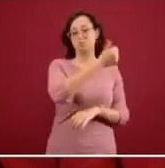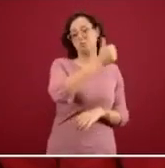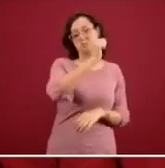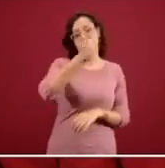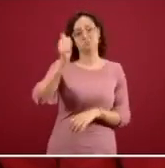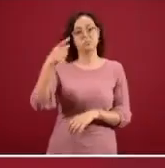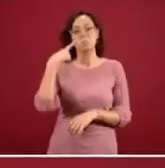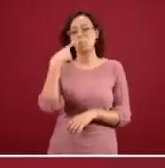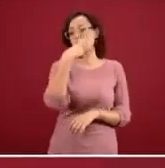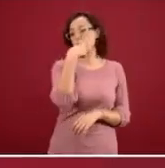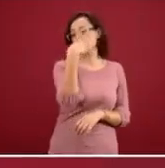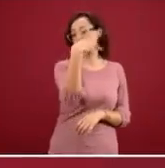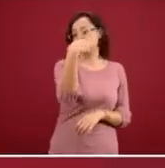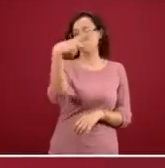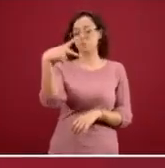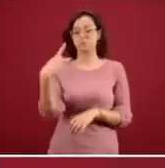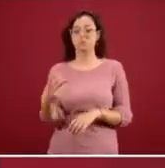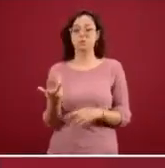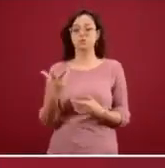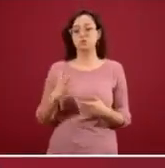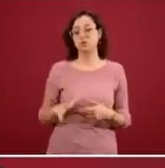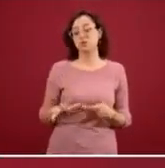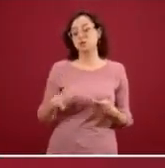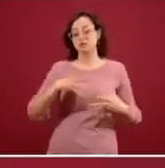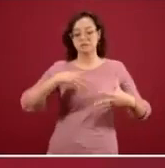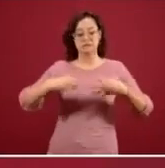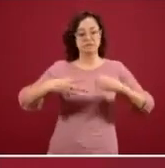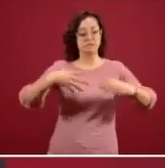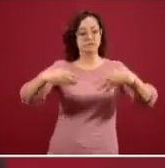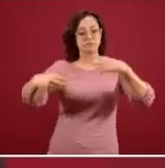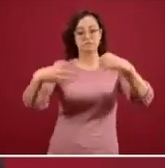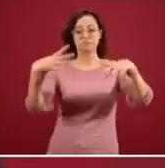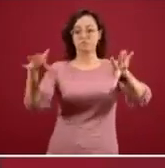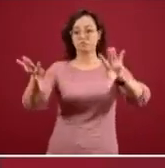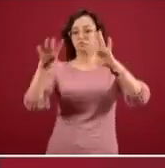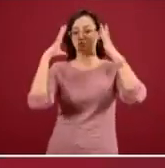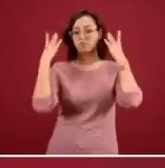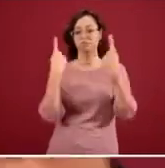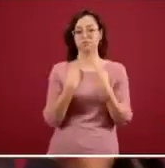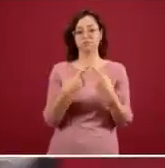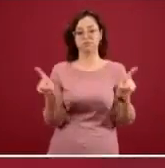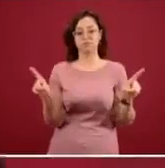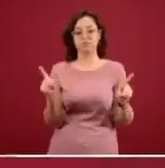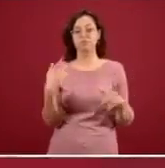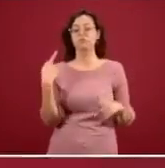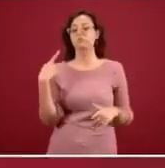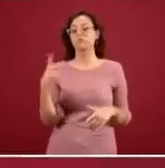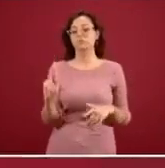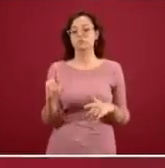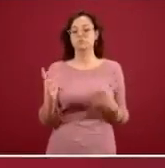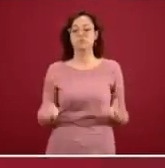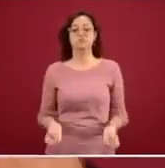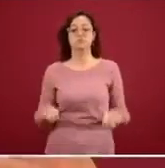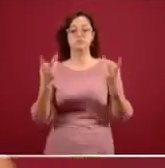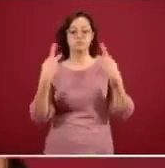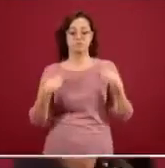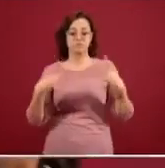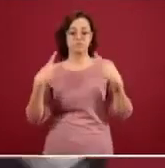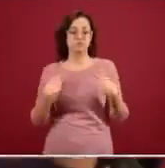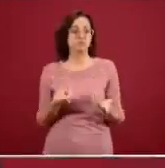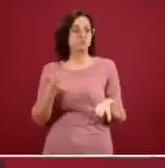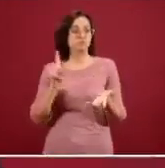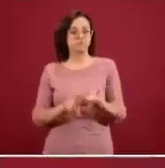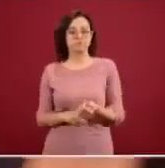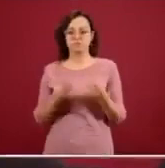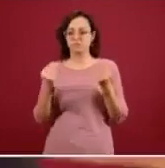una velocidad de transmisión diferente. Esto tiene que ver con muchas razones, pero entre otras la densidad poblacional, donde la